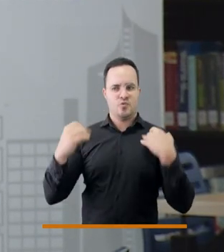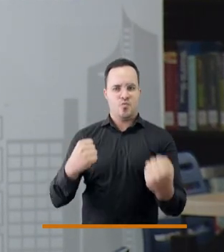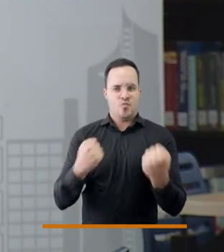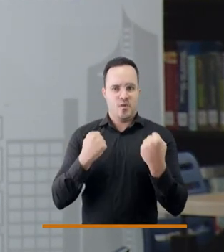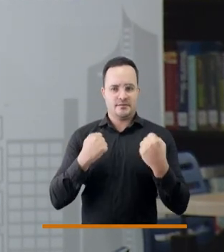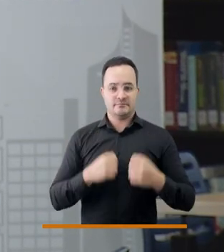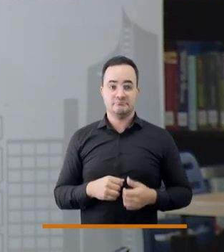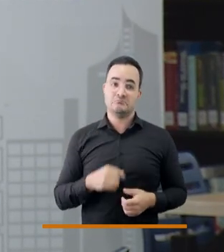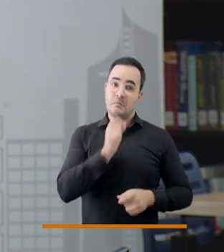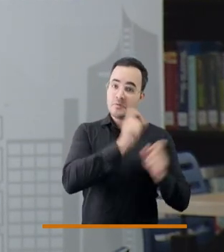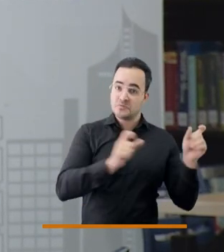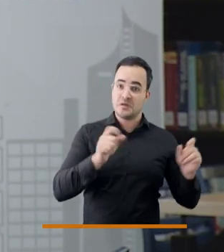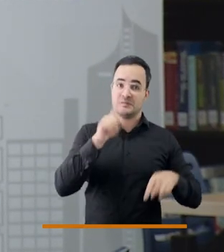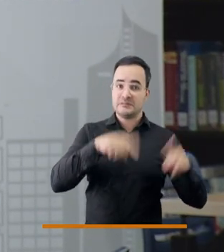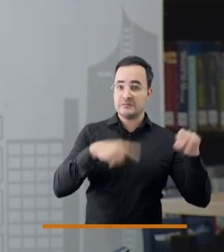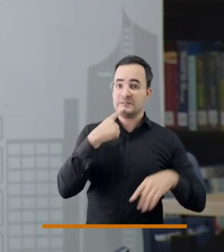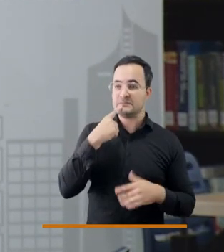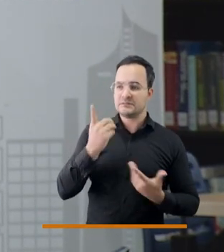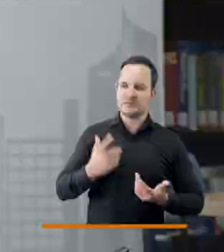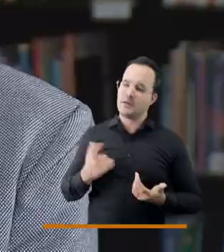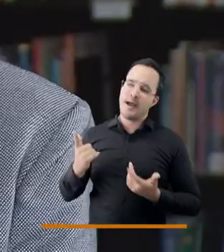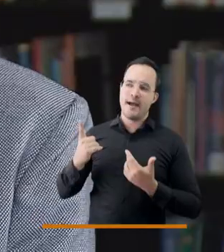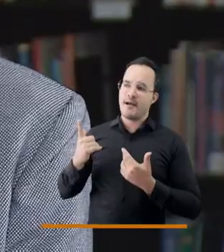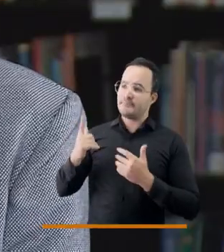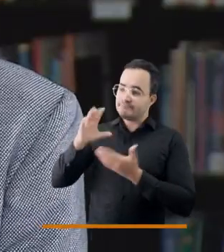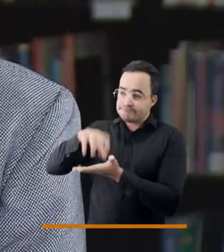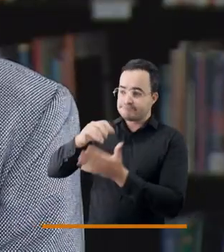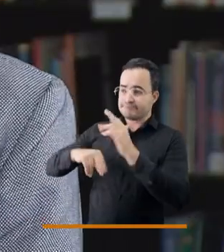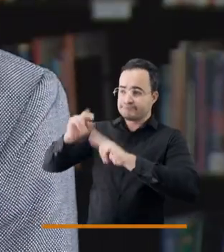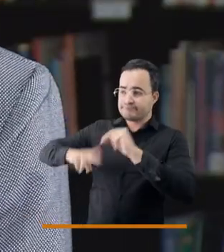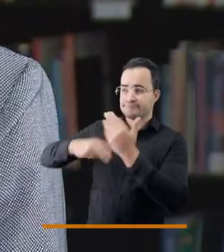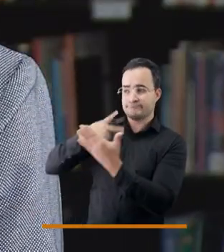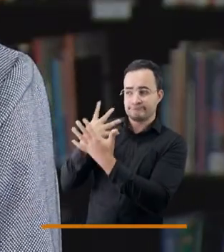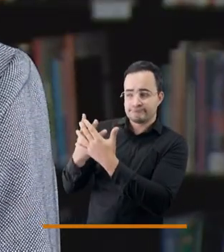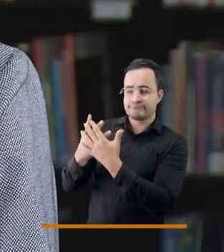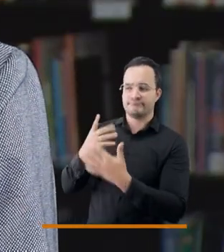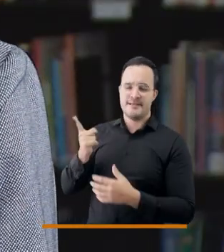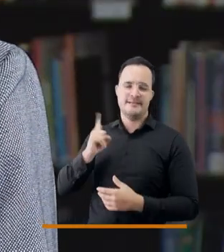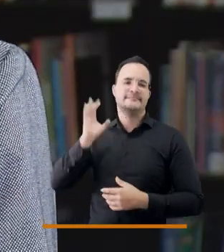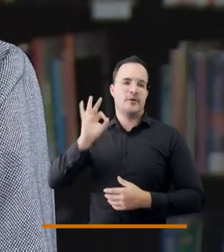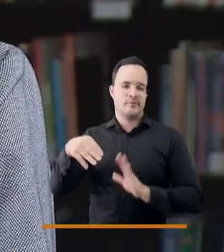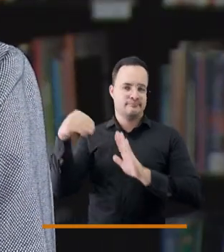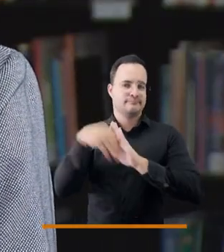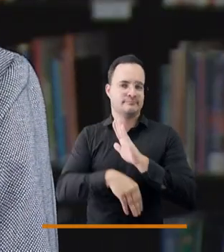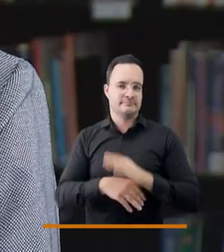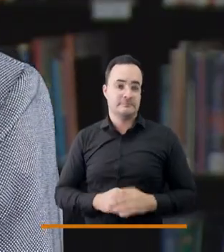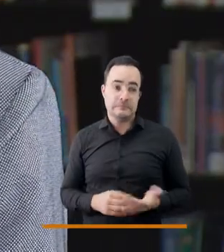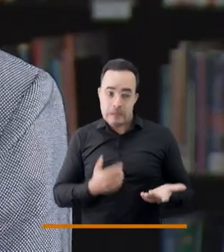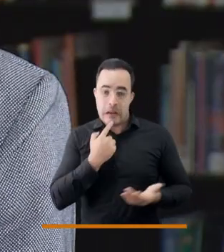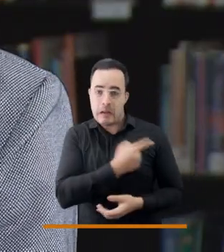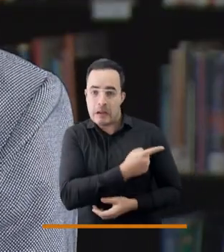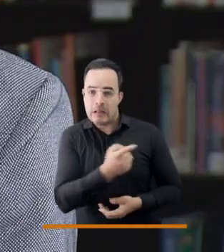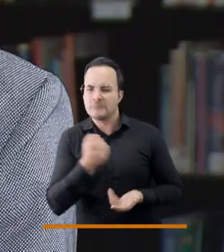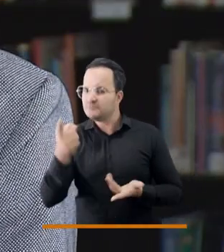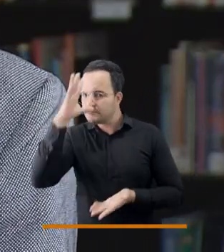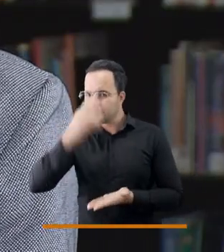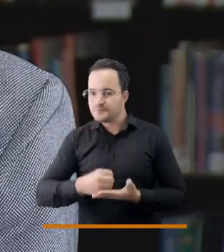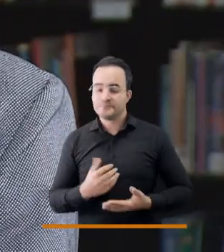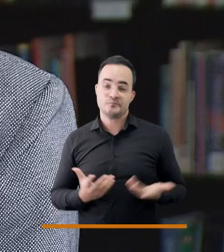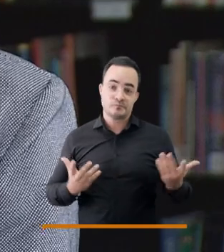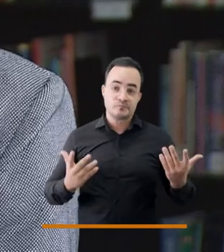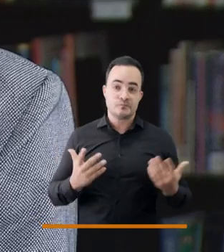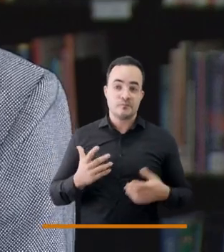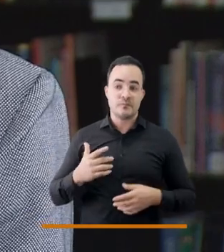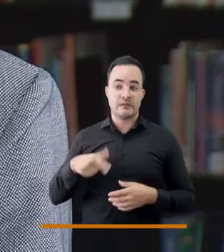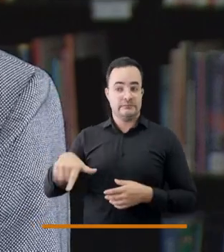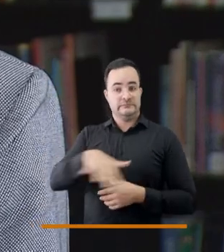una limitante que no permitiría la obra. Pues el distrito rural campesino es muy importante para un corregimiento como San Cristóbal, que